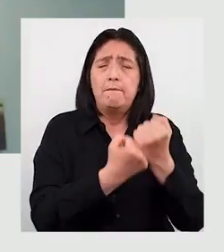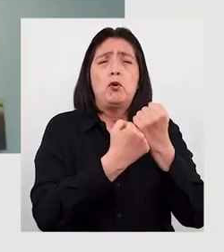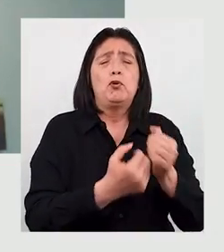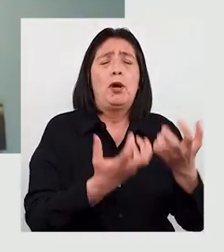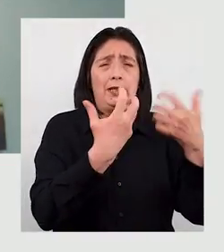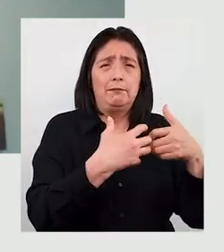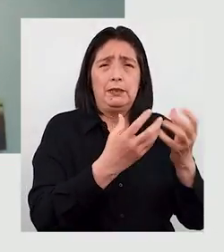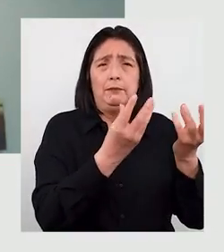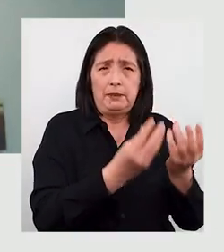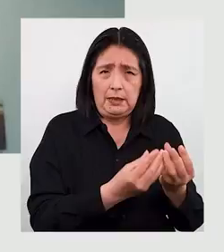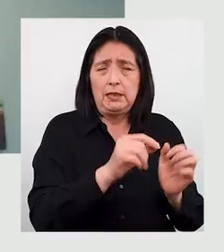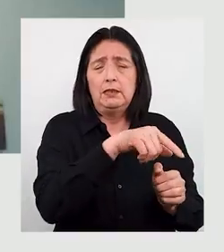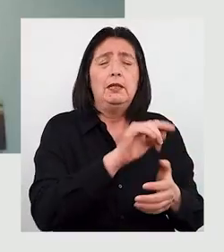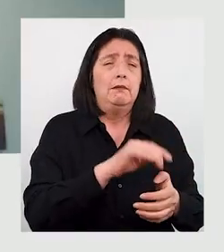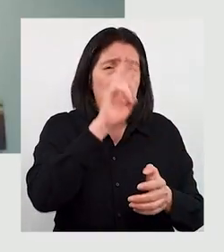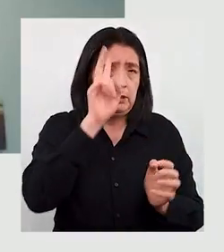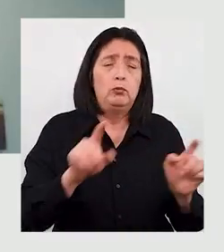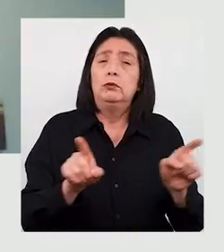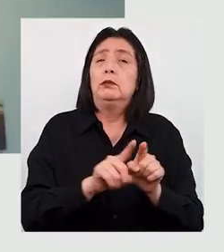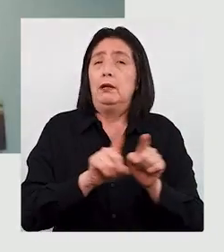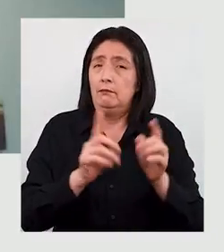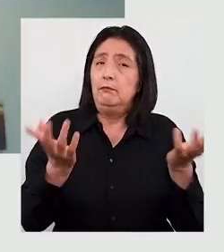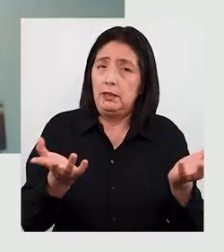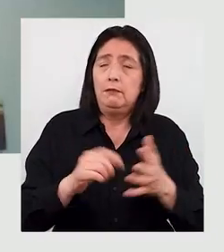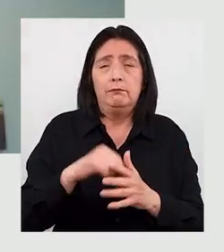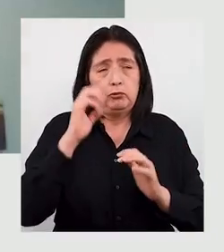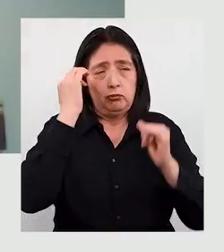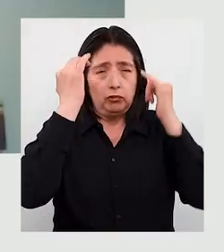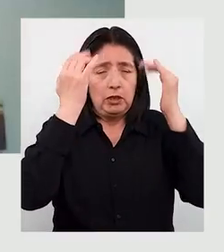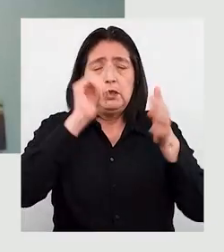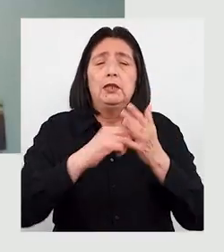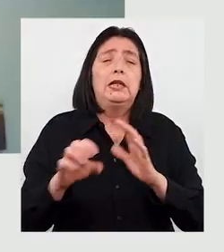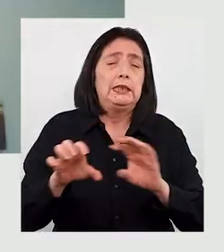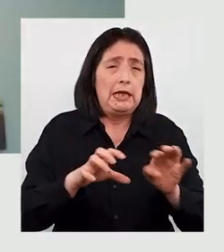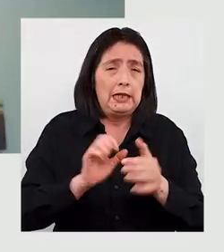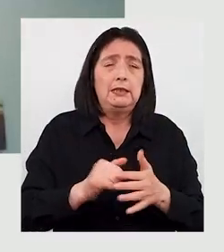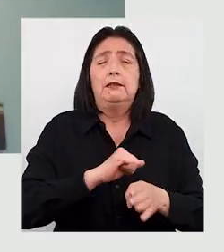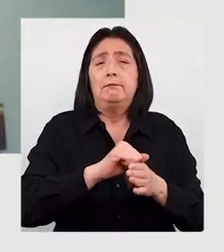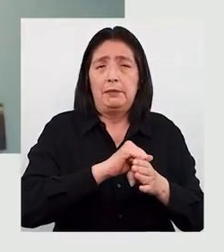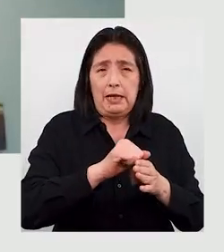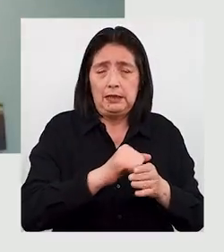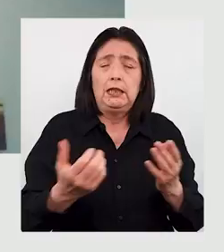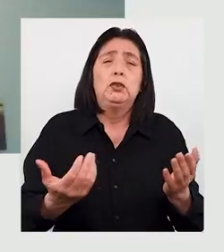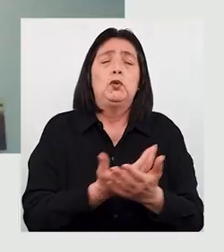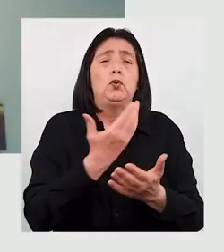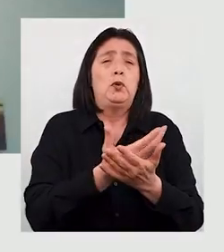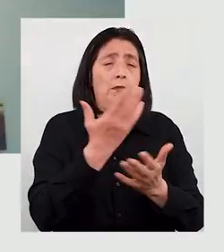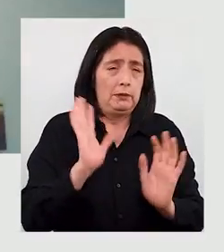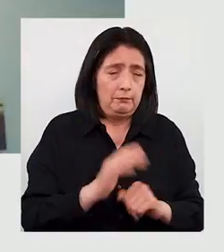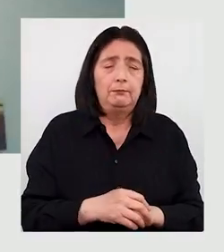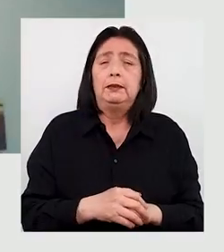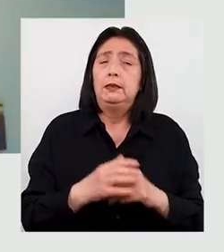las pymes del Perú. Y también, claro, por su creatividad en desarrollar prácticas innovadoras.